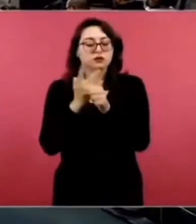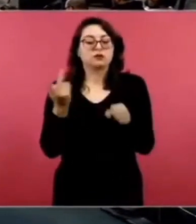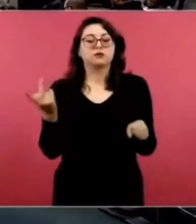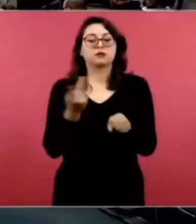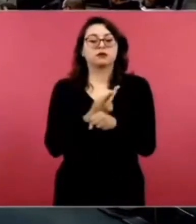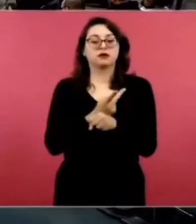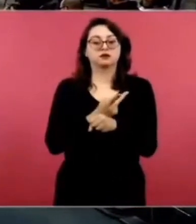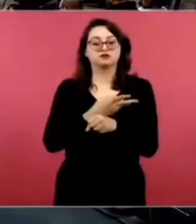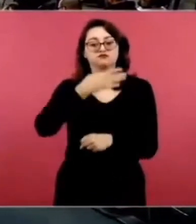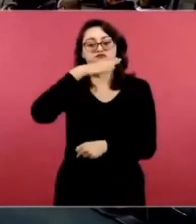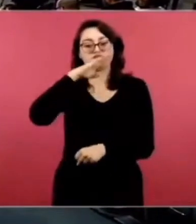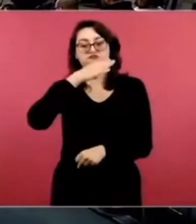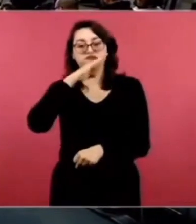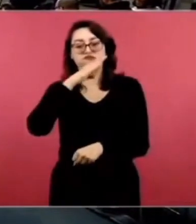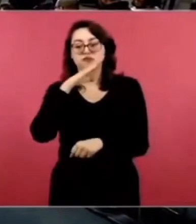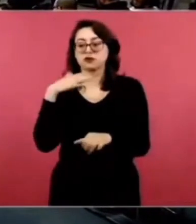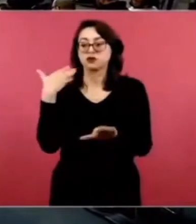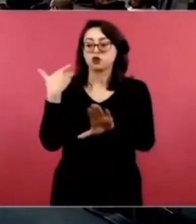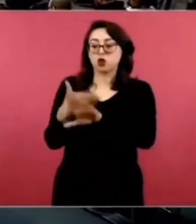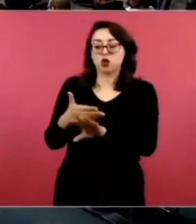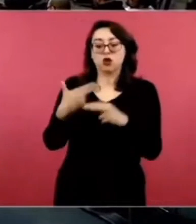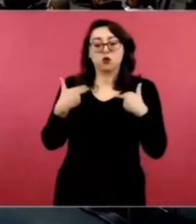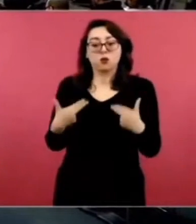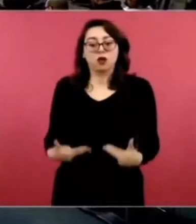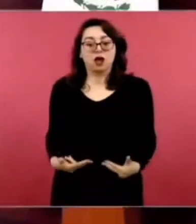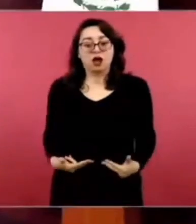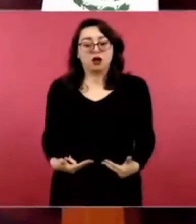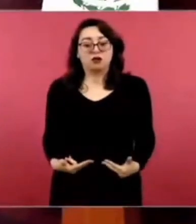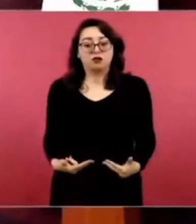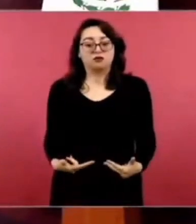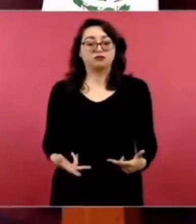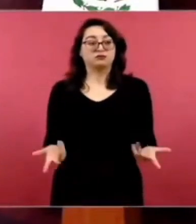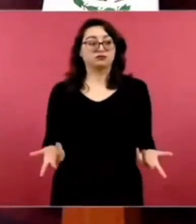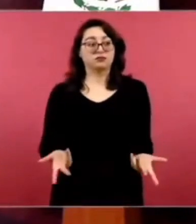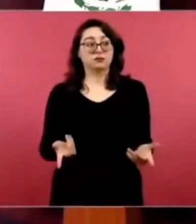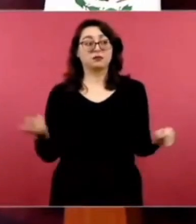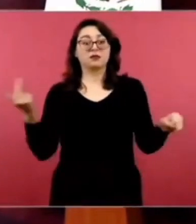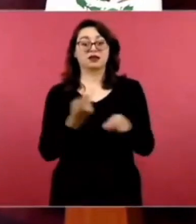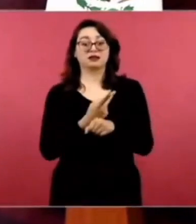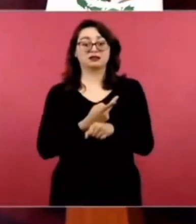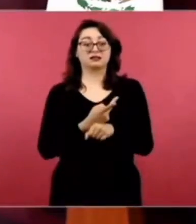maíz transgénico daña la salud, pues no solo afecta a México,